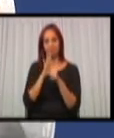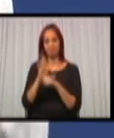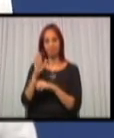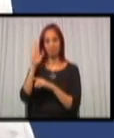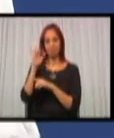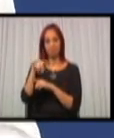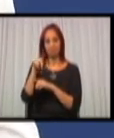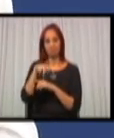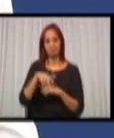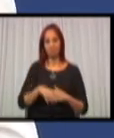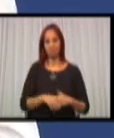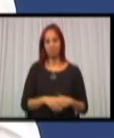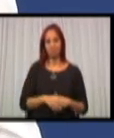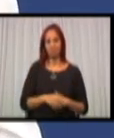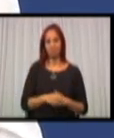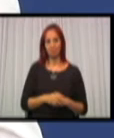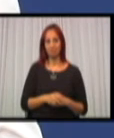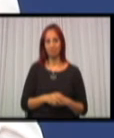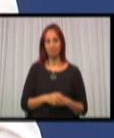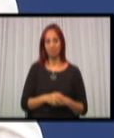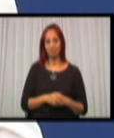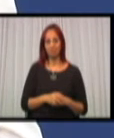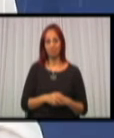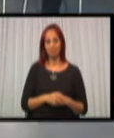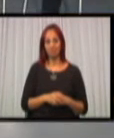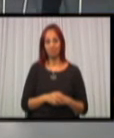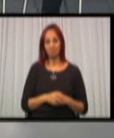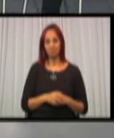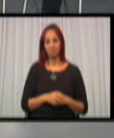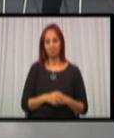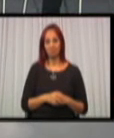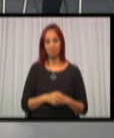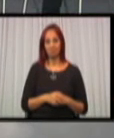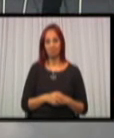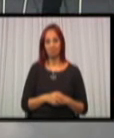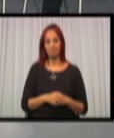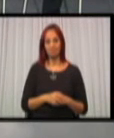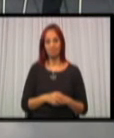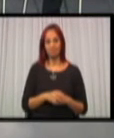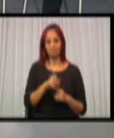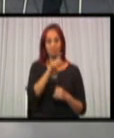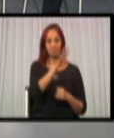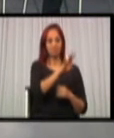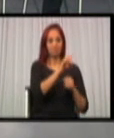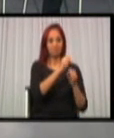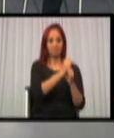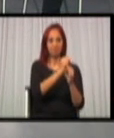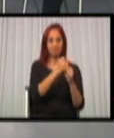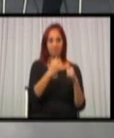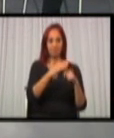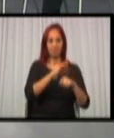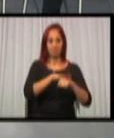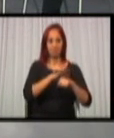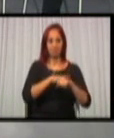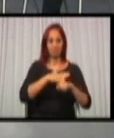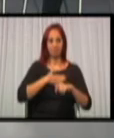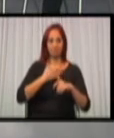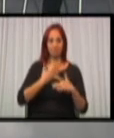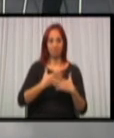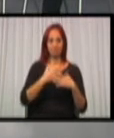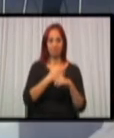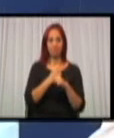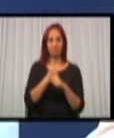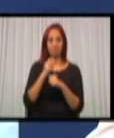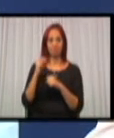con todos ustedes. Don Jairo. Estos cuatro años me ha permitido ver a un San